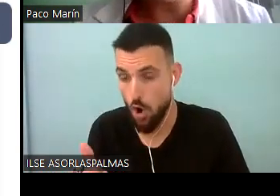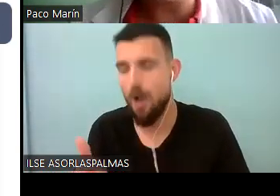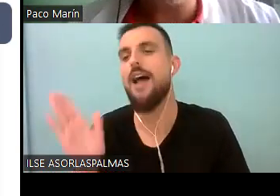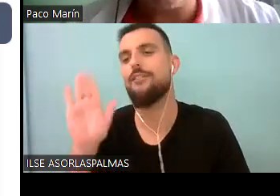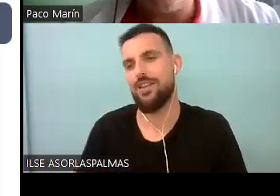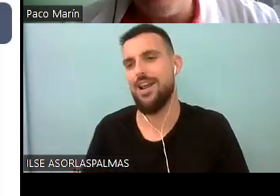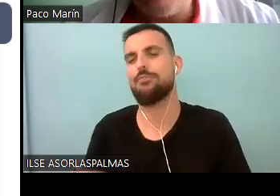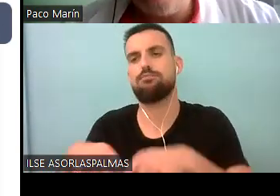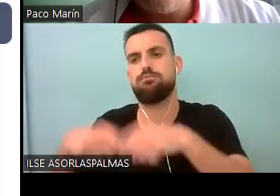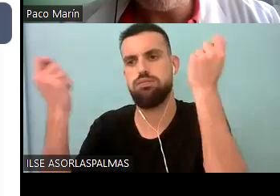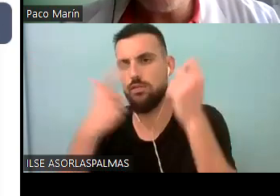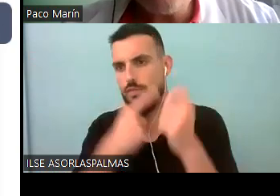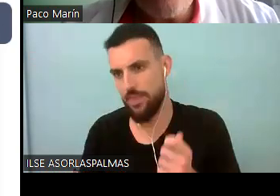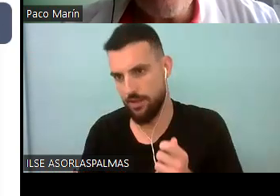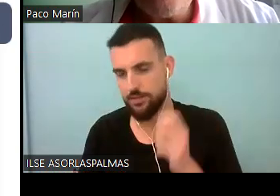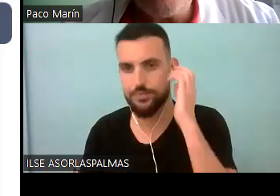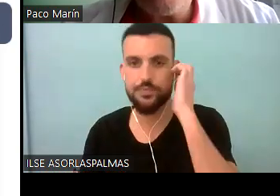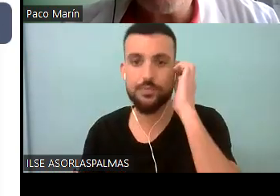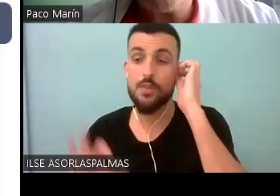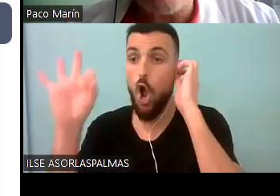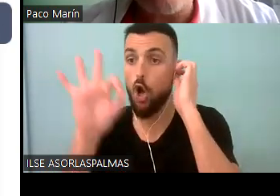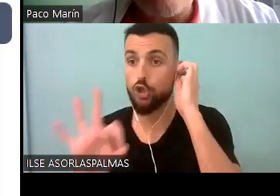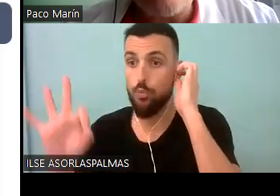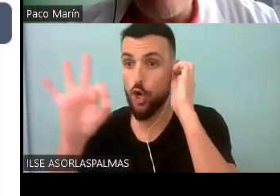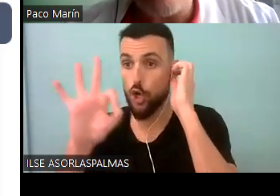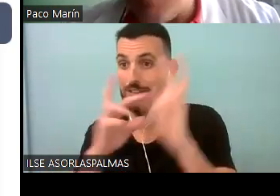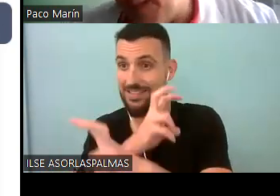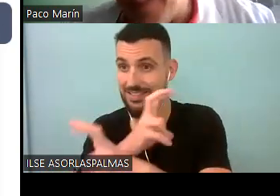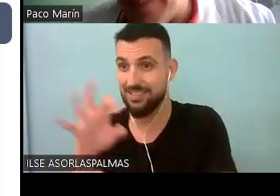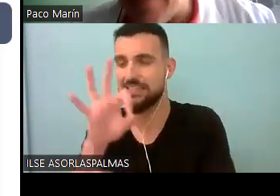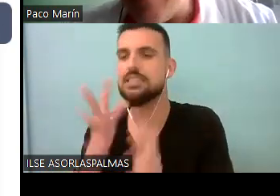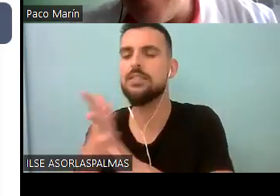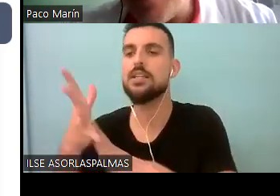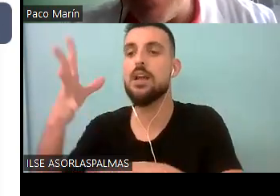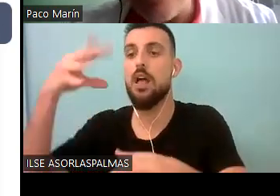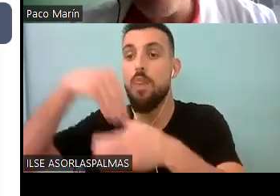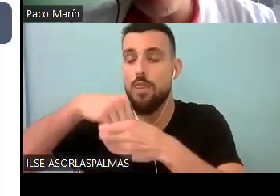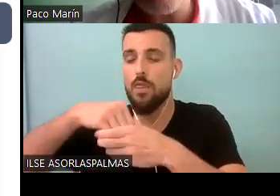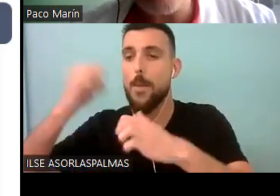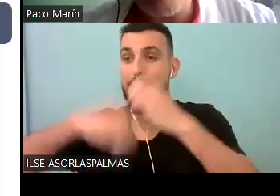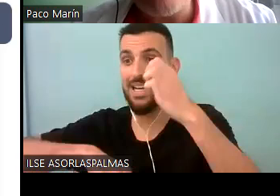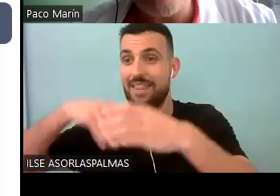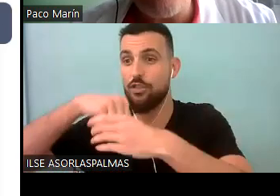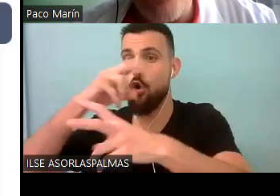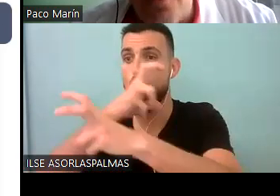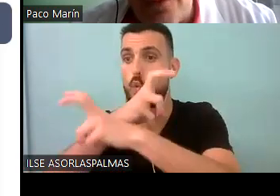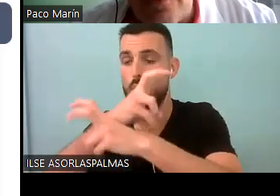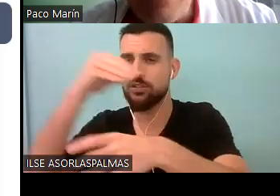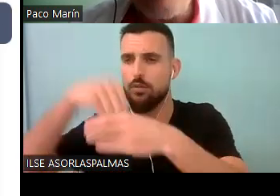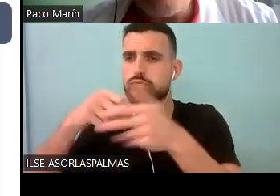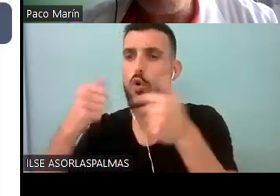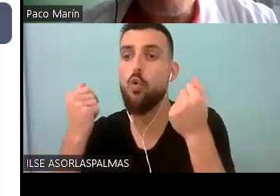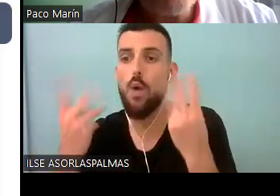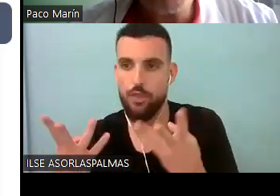más fácil que se rompa. La osteoporosis, como decíamos, es la cantidad de minerales, la densidad mineral ósea que hay dentro del